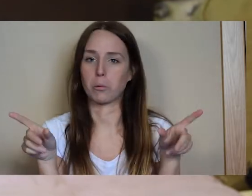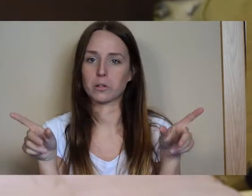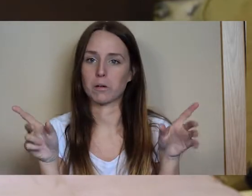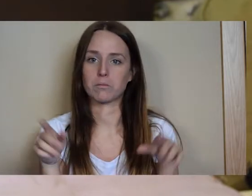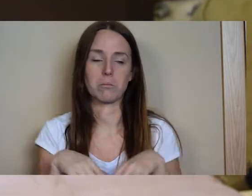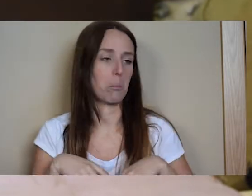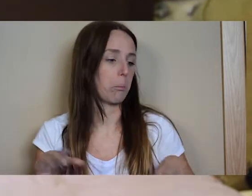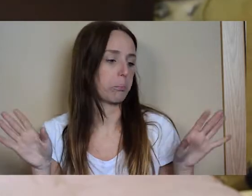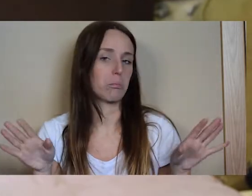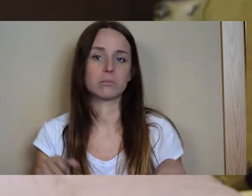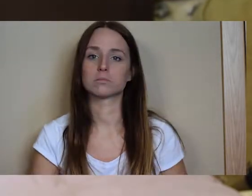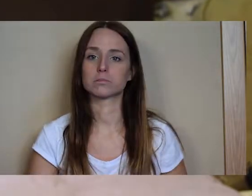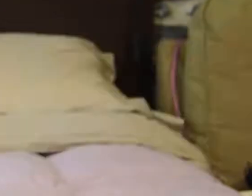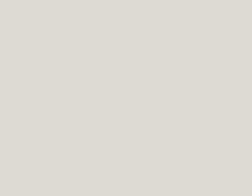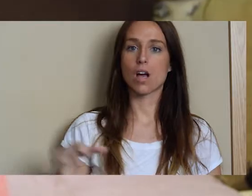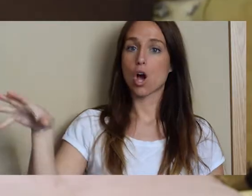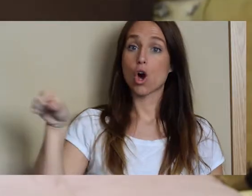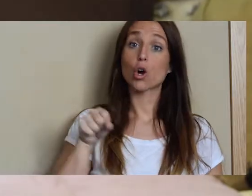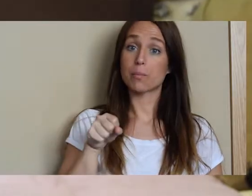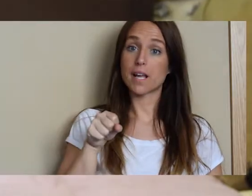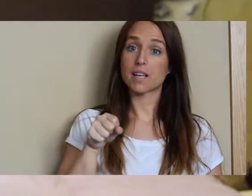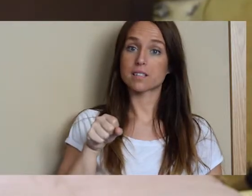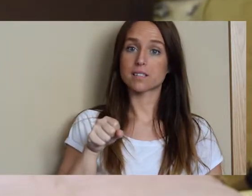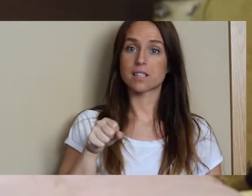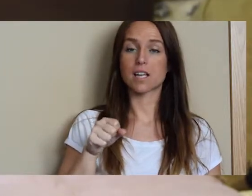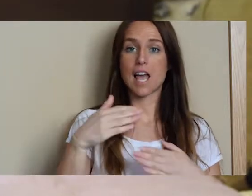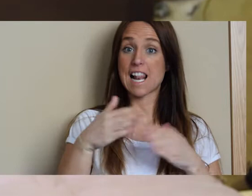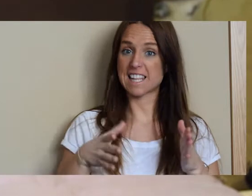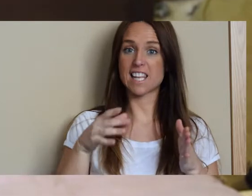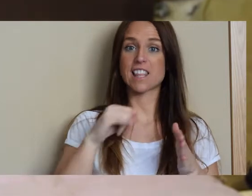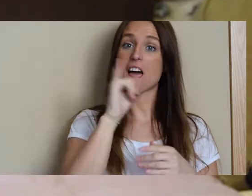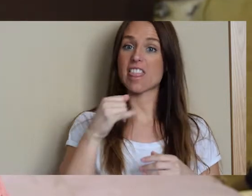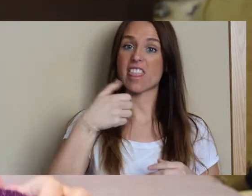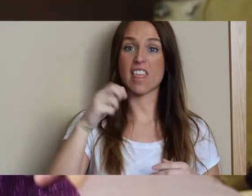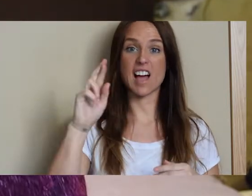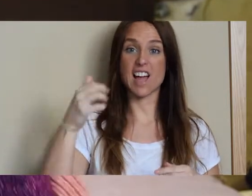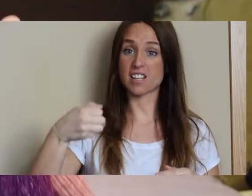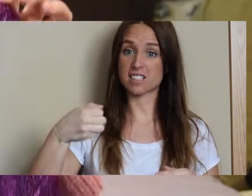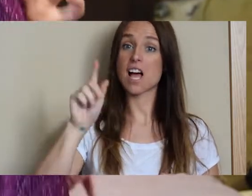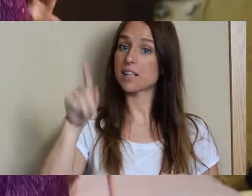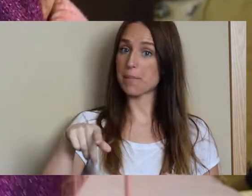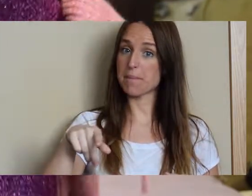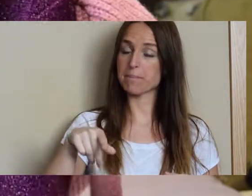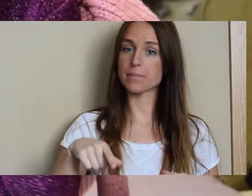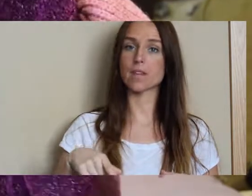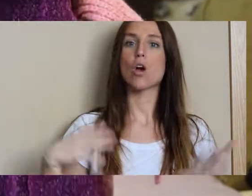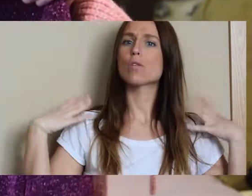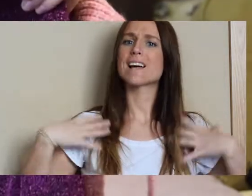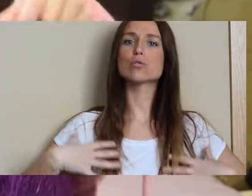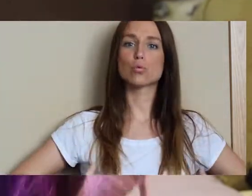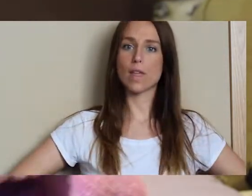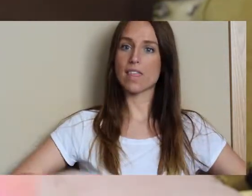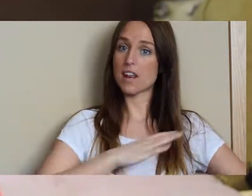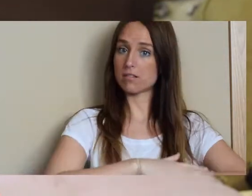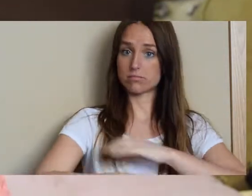solo día, ya está amortizado. Y siguiendo con las tendencias de brillos, he comprado también esta